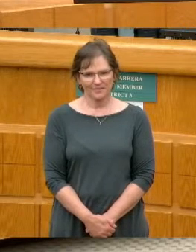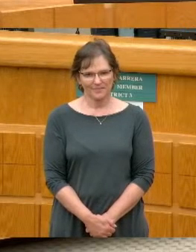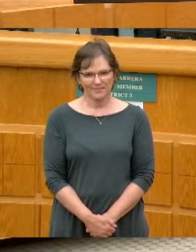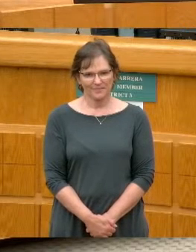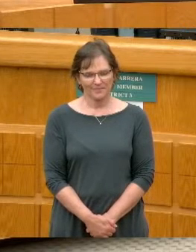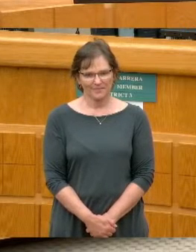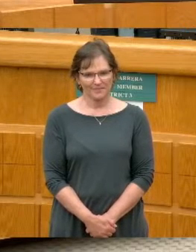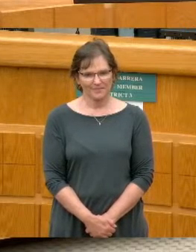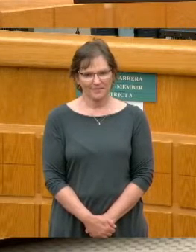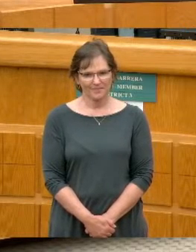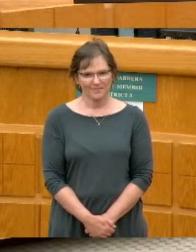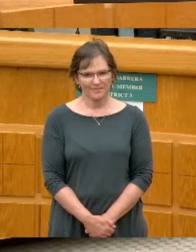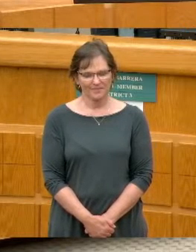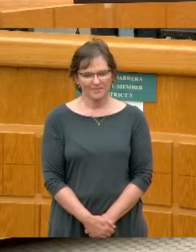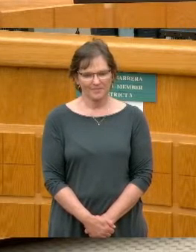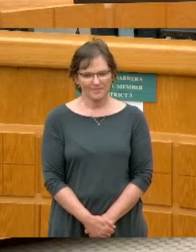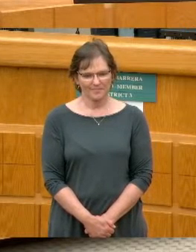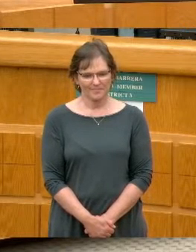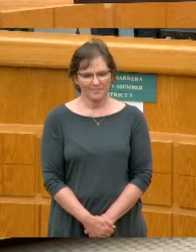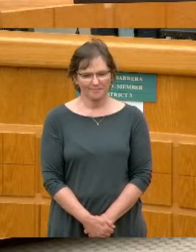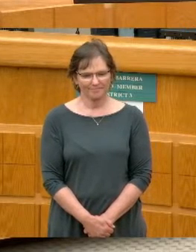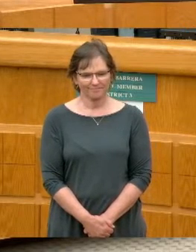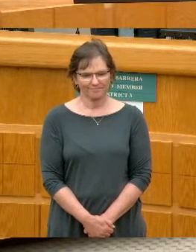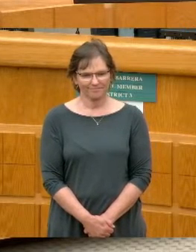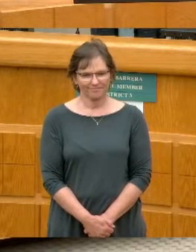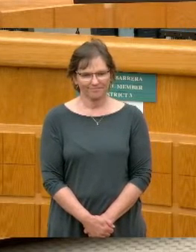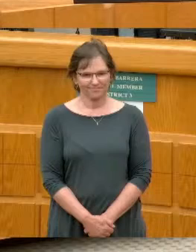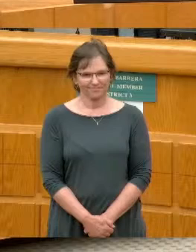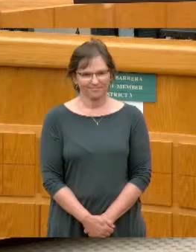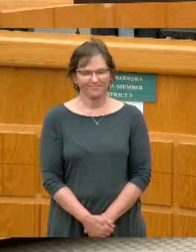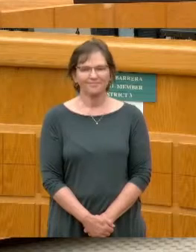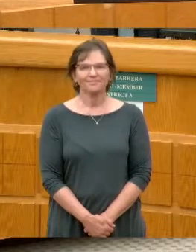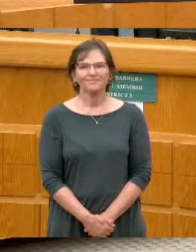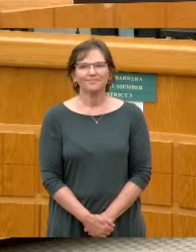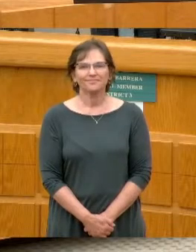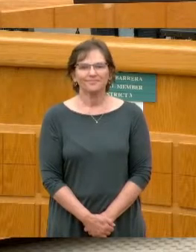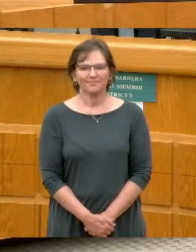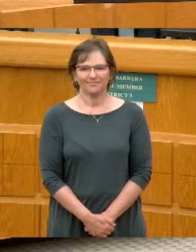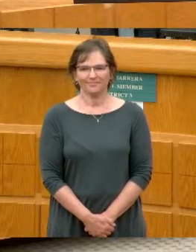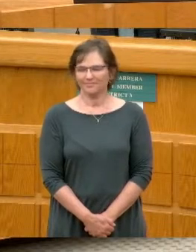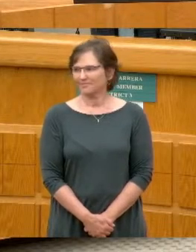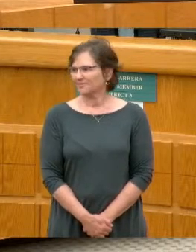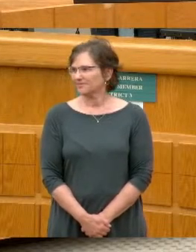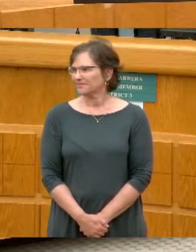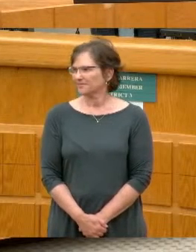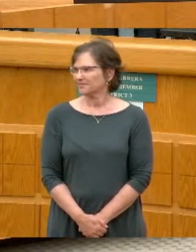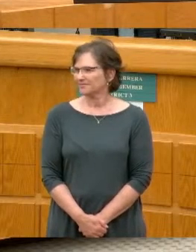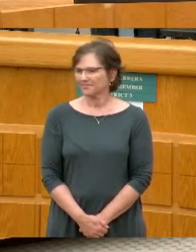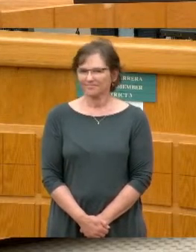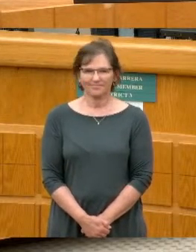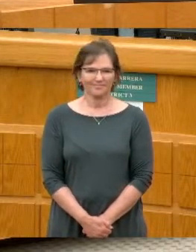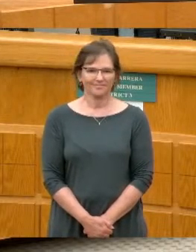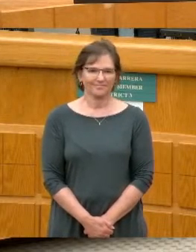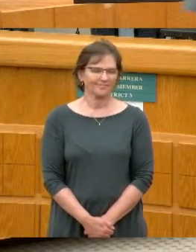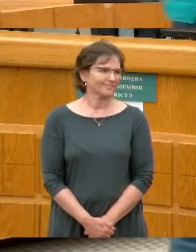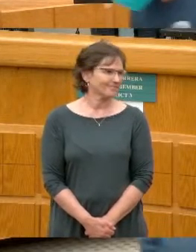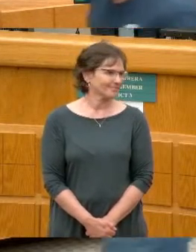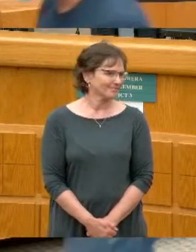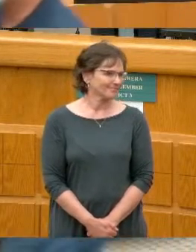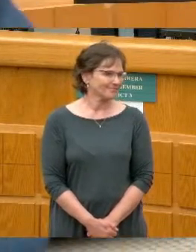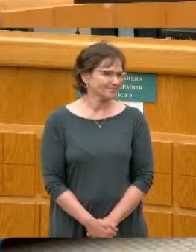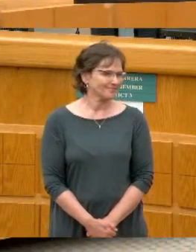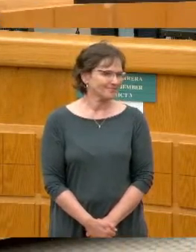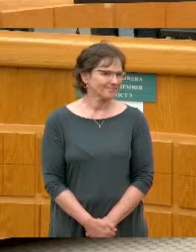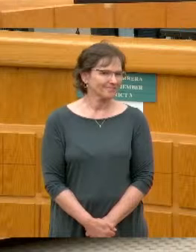veteranos por su dedicación a este país. También le quiero recordar, como se ha dado cuenta, que las cifras de casos positivos continúan en aumento, por lo que le